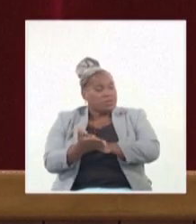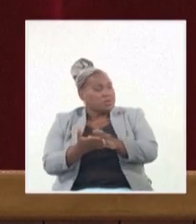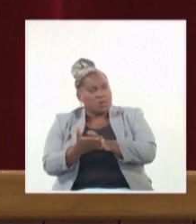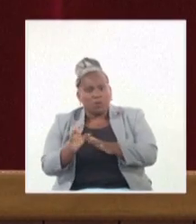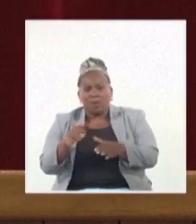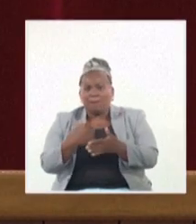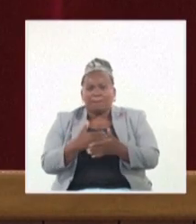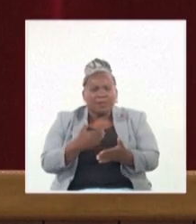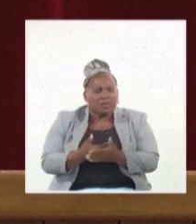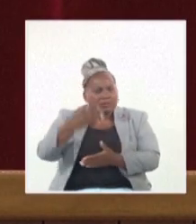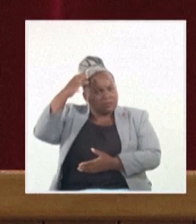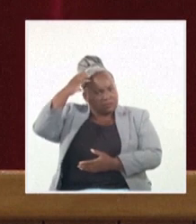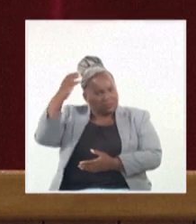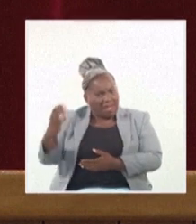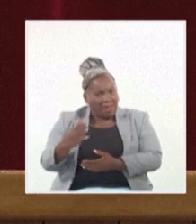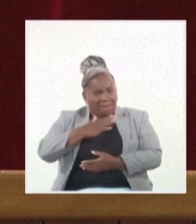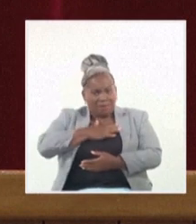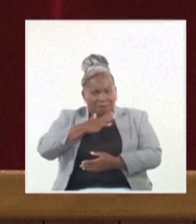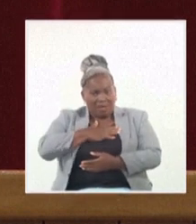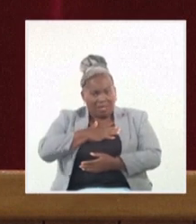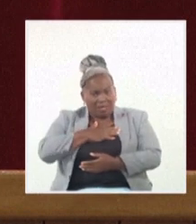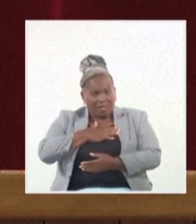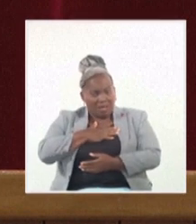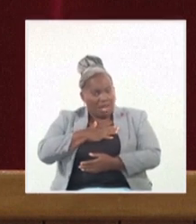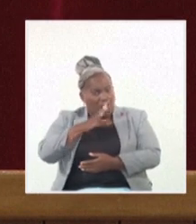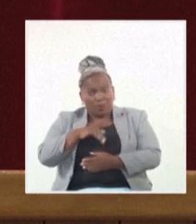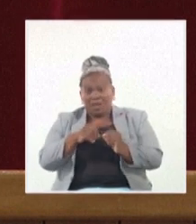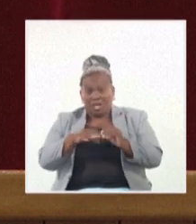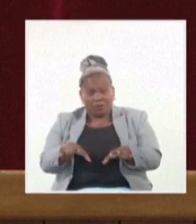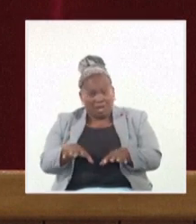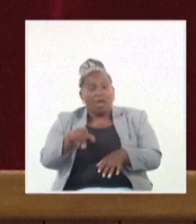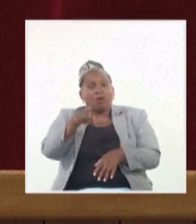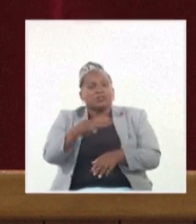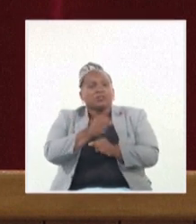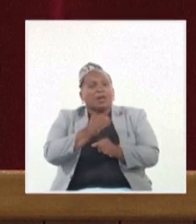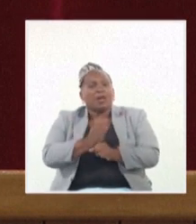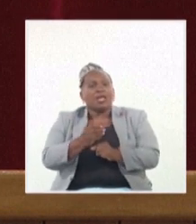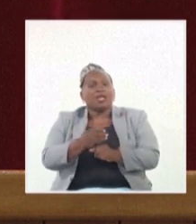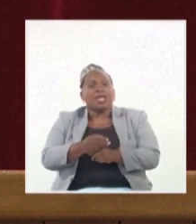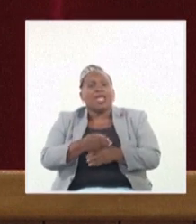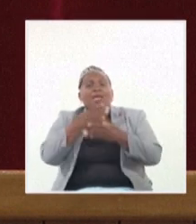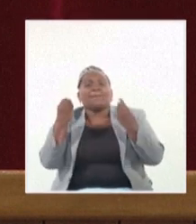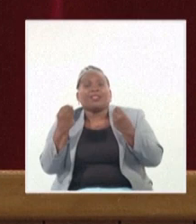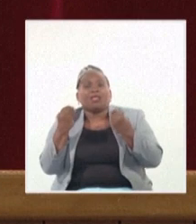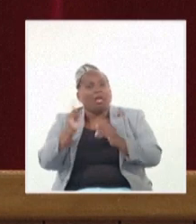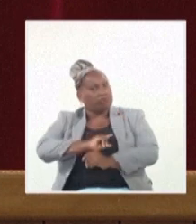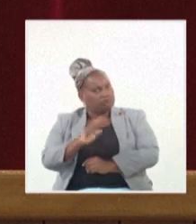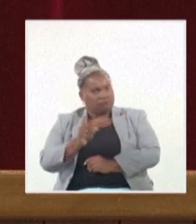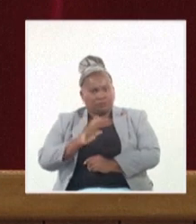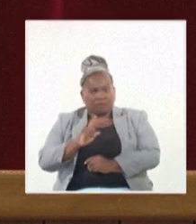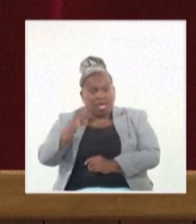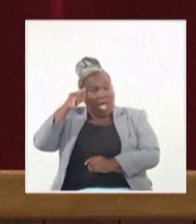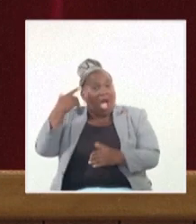ni privada, es natural pedirle que trabaje sin utilidades, en pérdida. Aun cuando, por